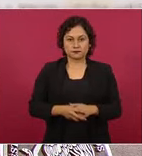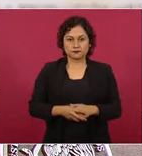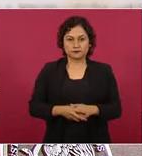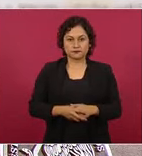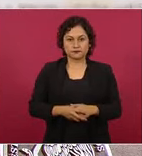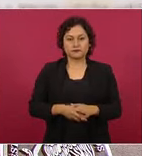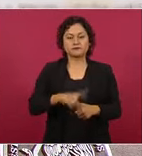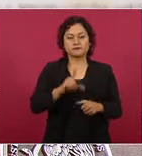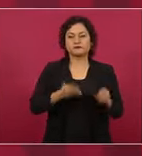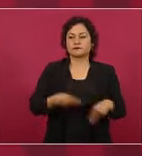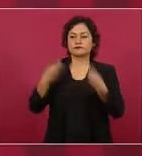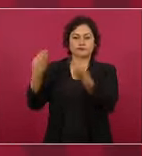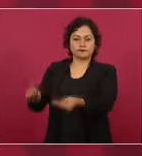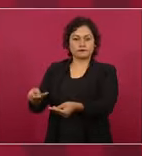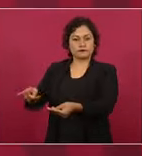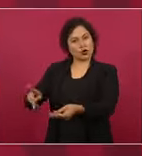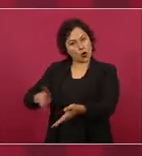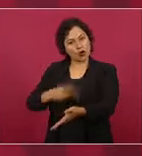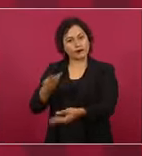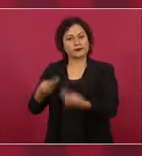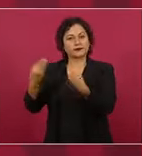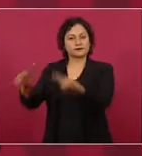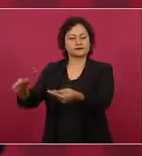y se la regresan.